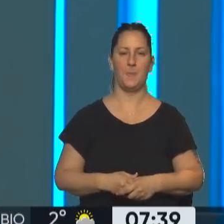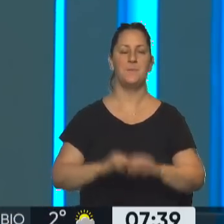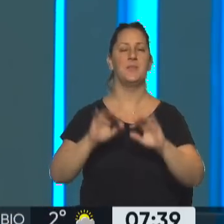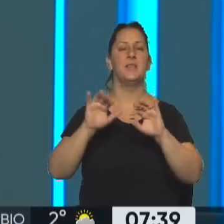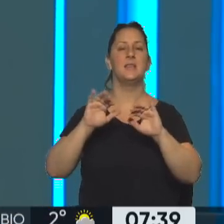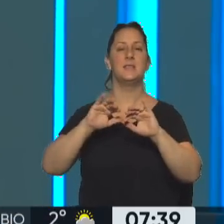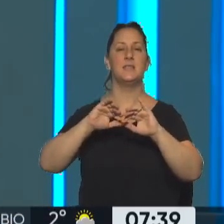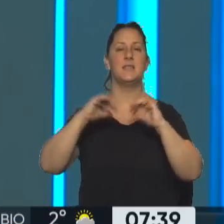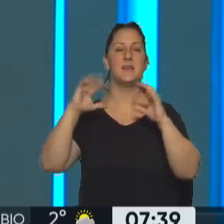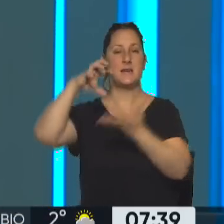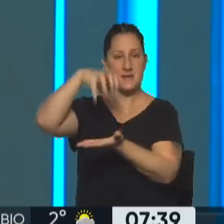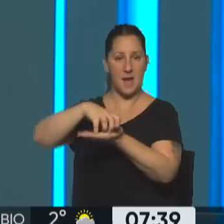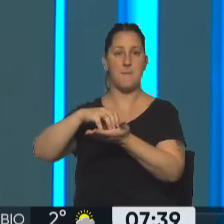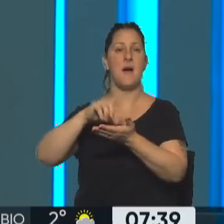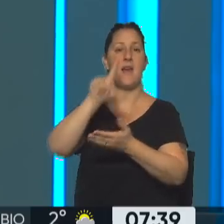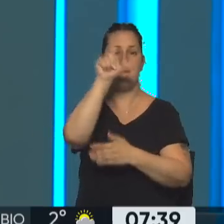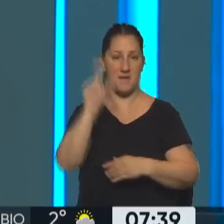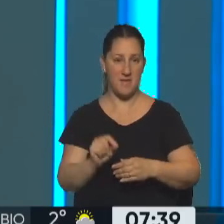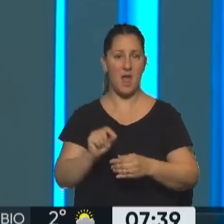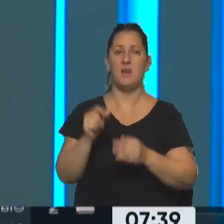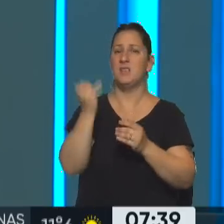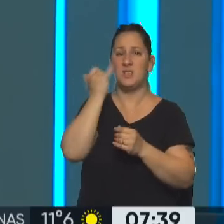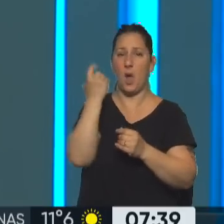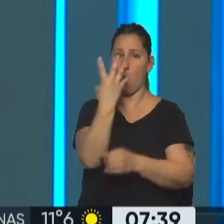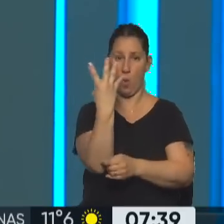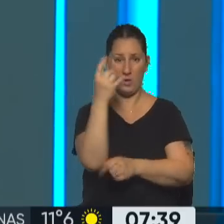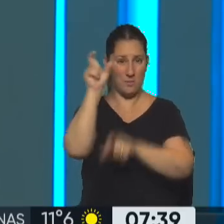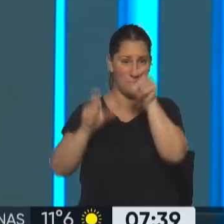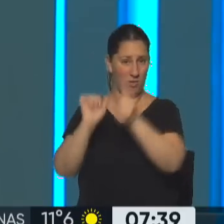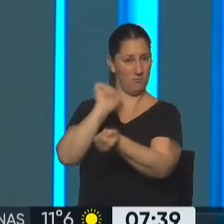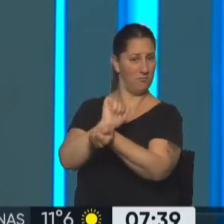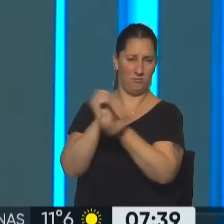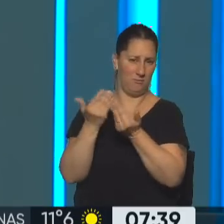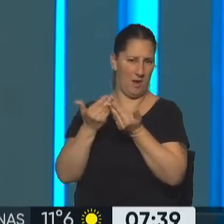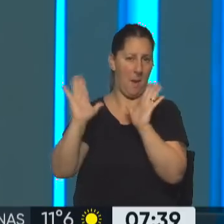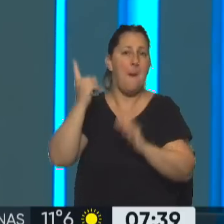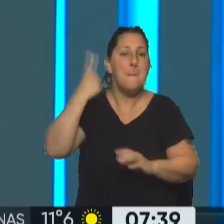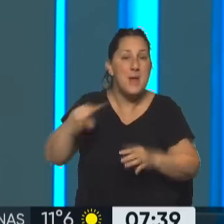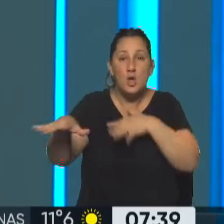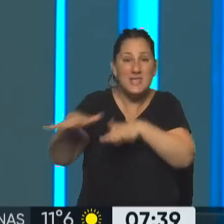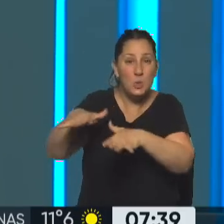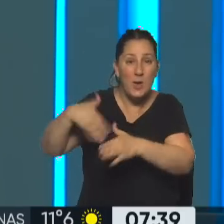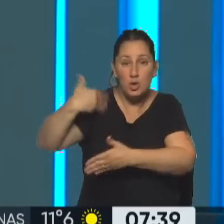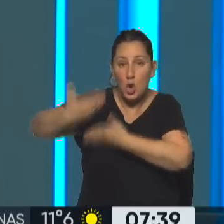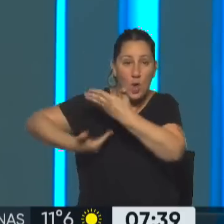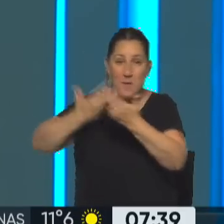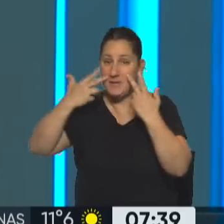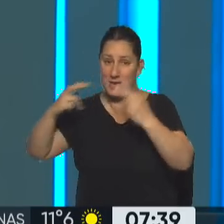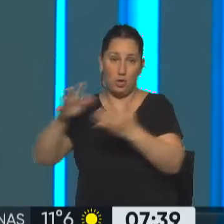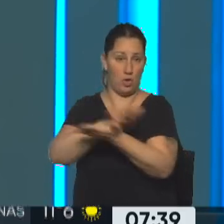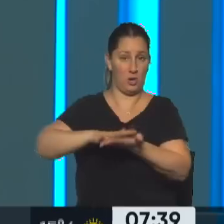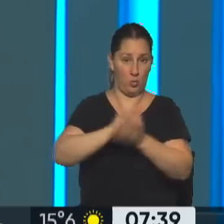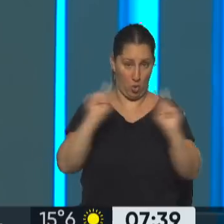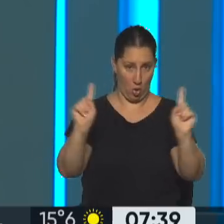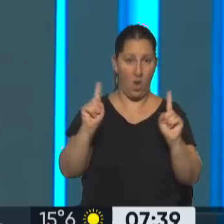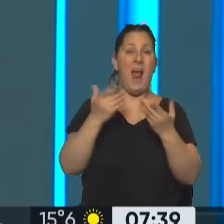Federal excarceló, es decir, dejó en libertad a los 4, pero todavía no se resolvió la situación procesal. Es decir, están